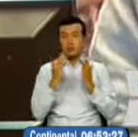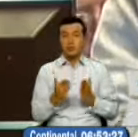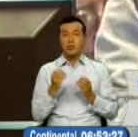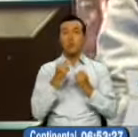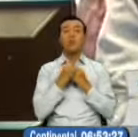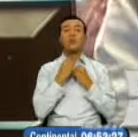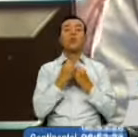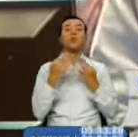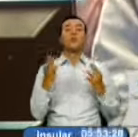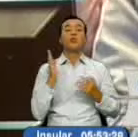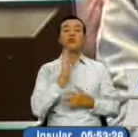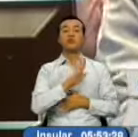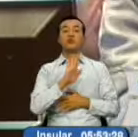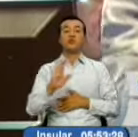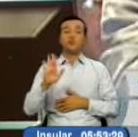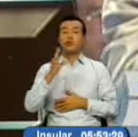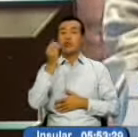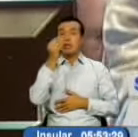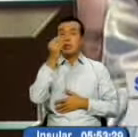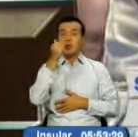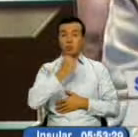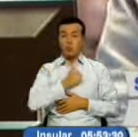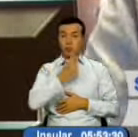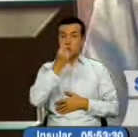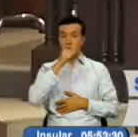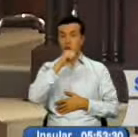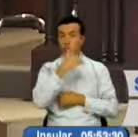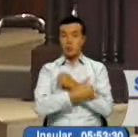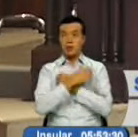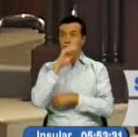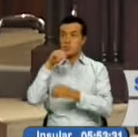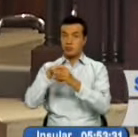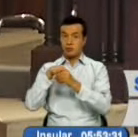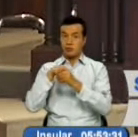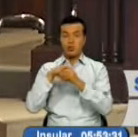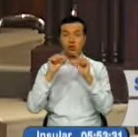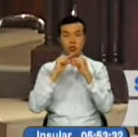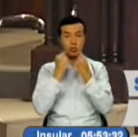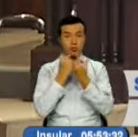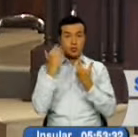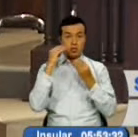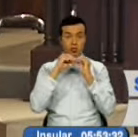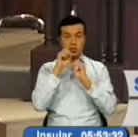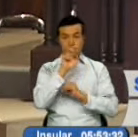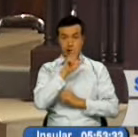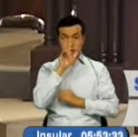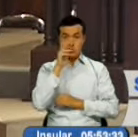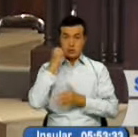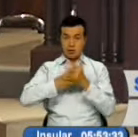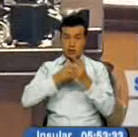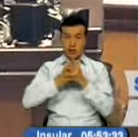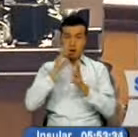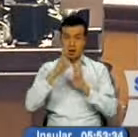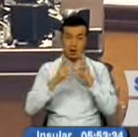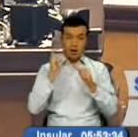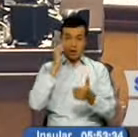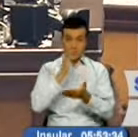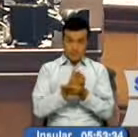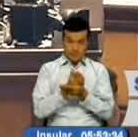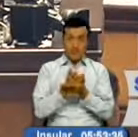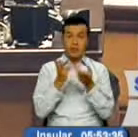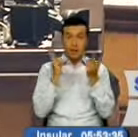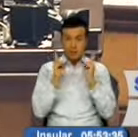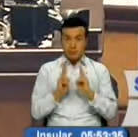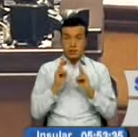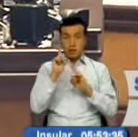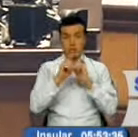han transferido a paraísos fiscales? En país insisten que con esto no solo se combate la corrupción, sino también la